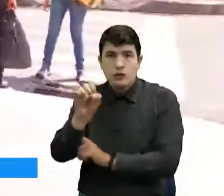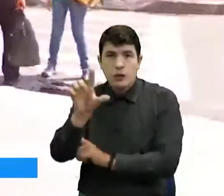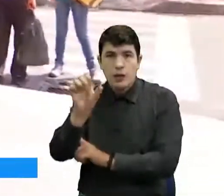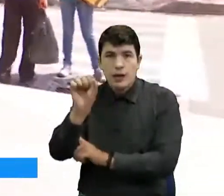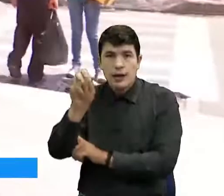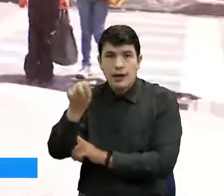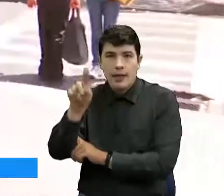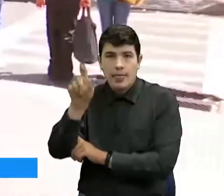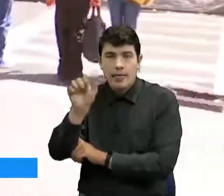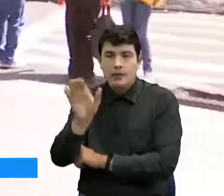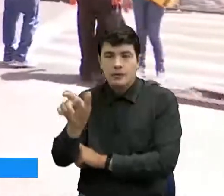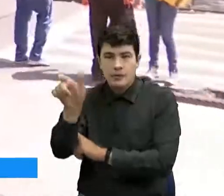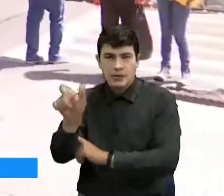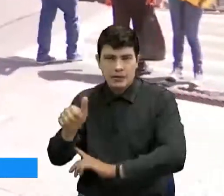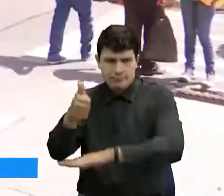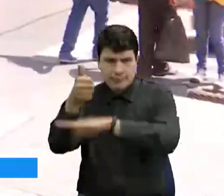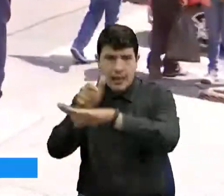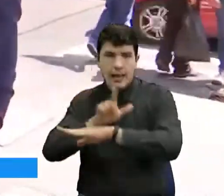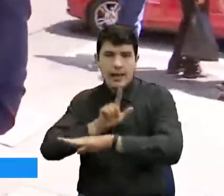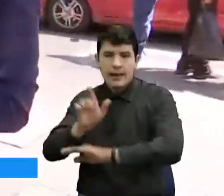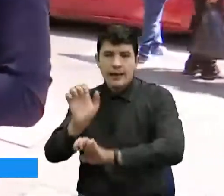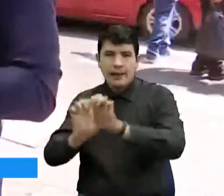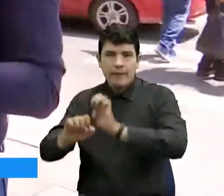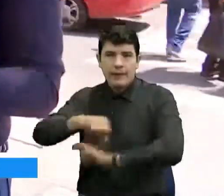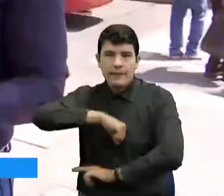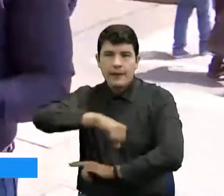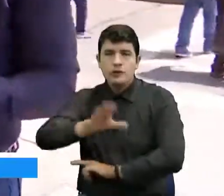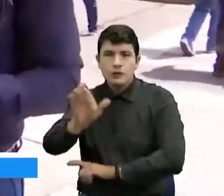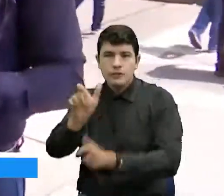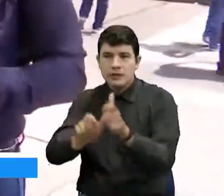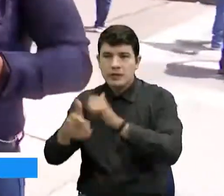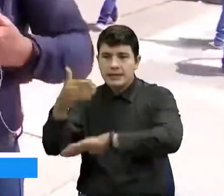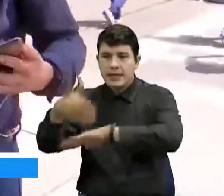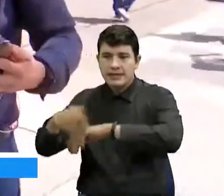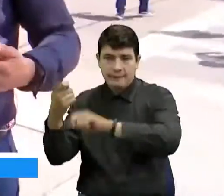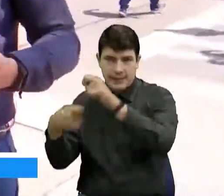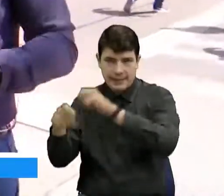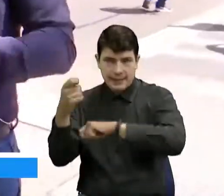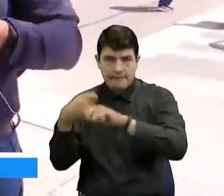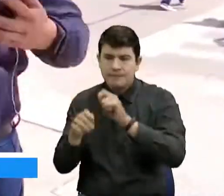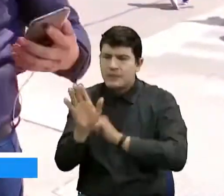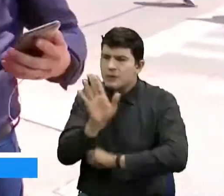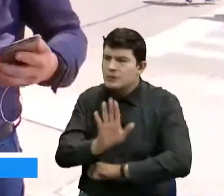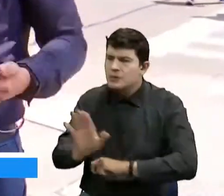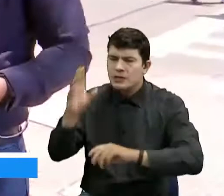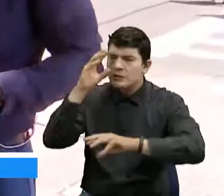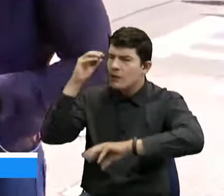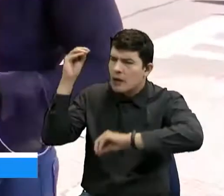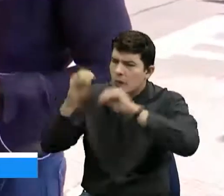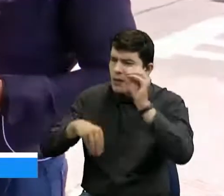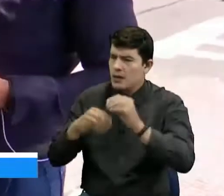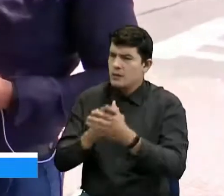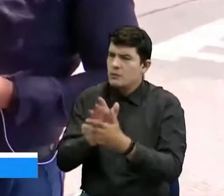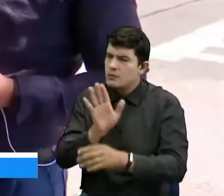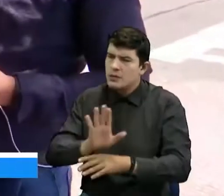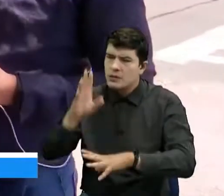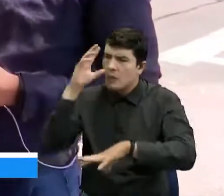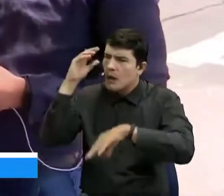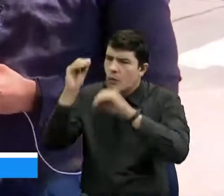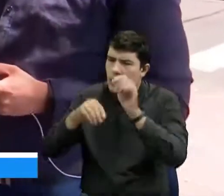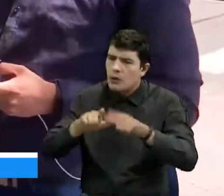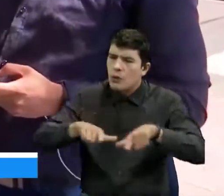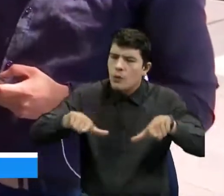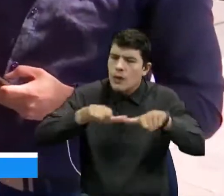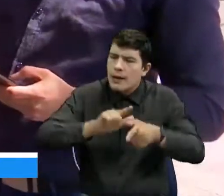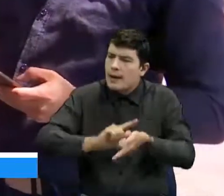comerciantes informales. Muy buenas tardes, Yolanda, nos gustaría saber por qué ustedes se oponen a movilizarse hacia otro punto. Buenas